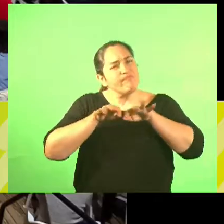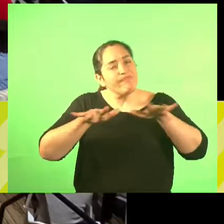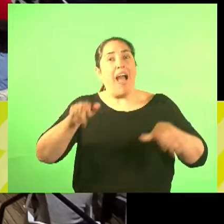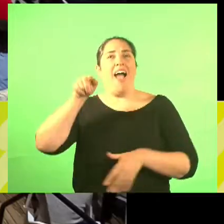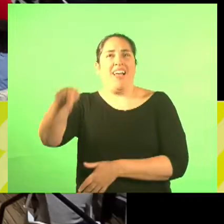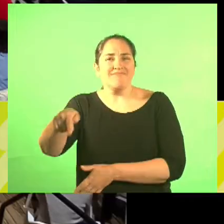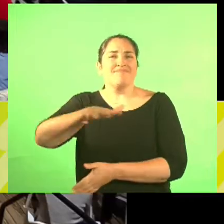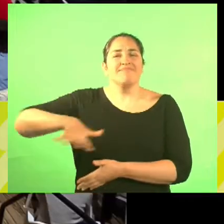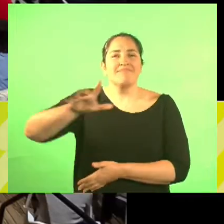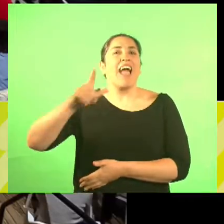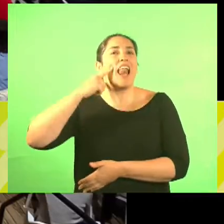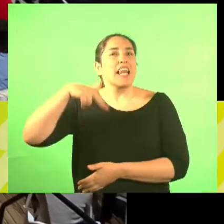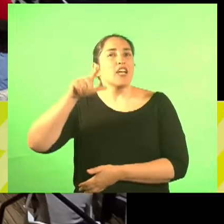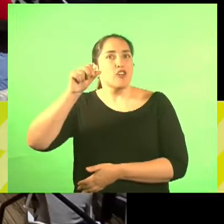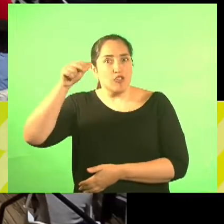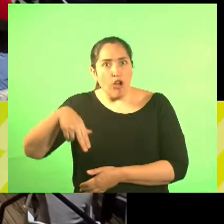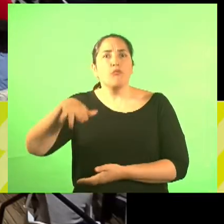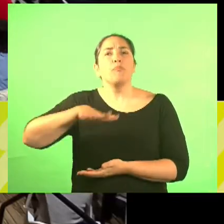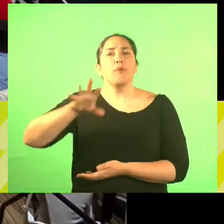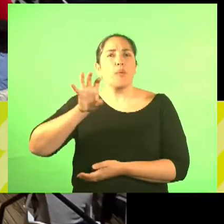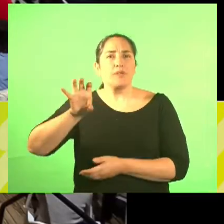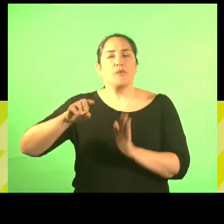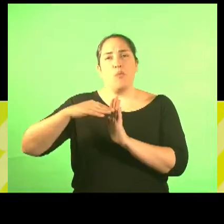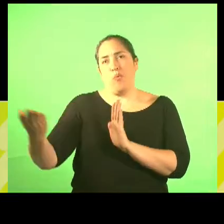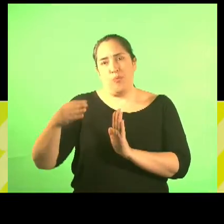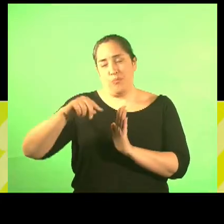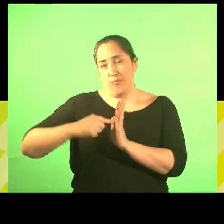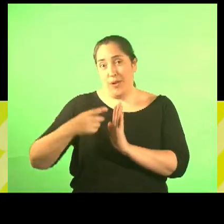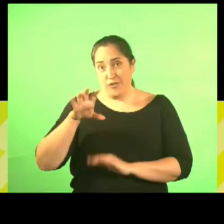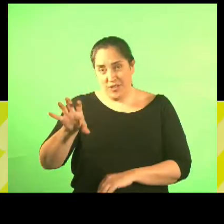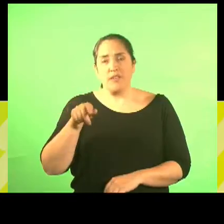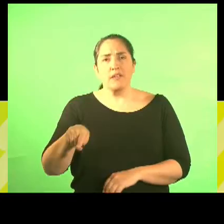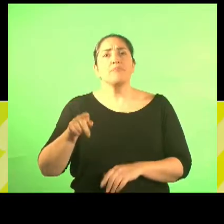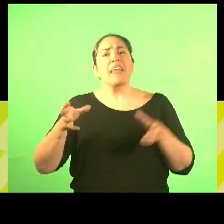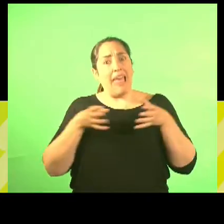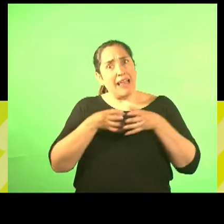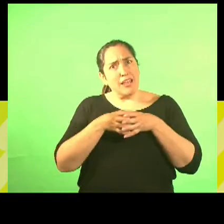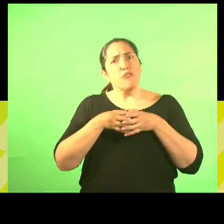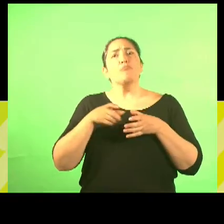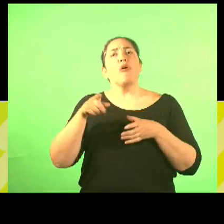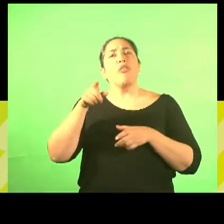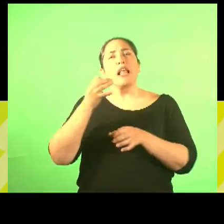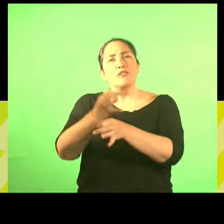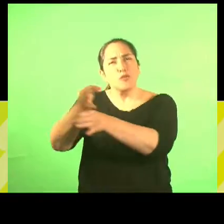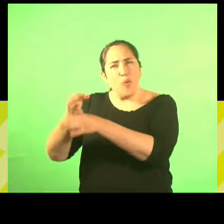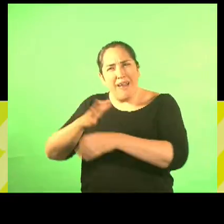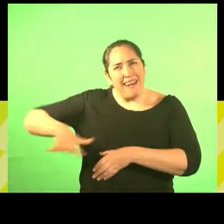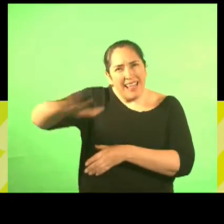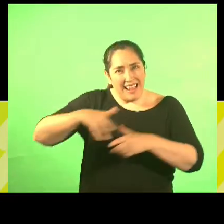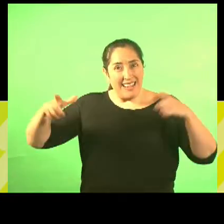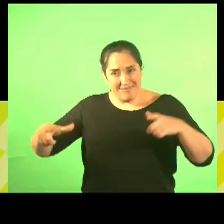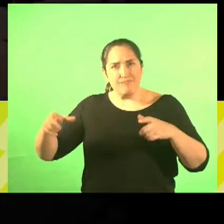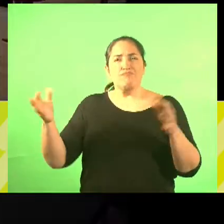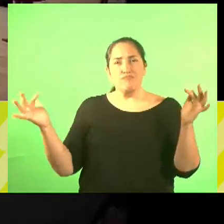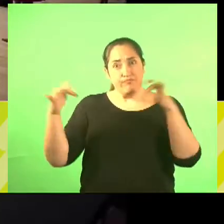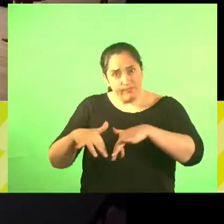en la provincia de Buenos Aires, donde docentes, directivos y equipos de orientación de todas las escuelas del distrito, tanto